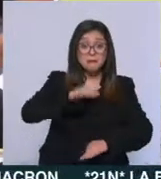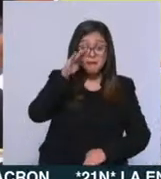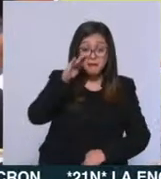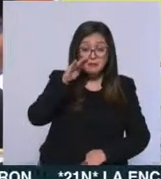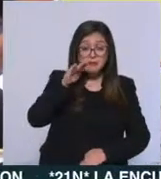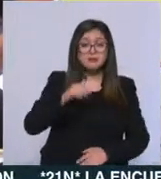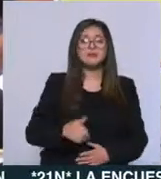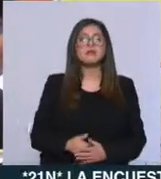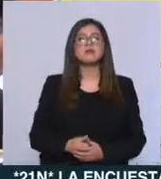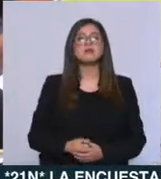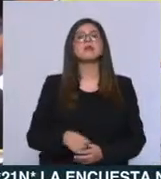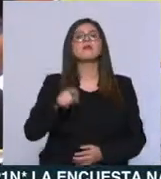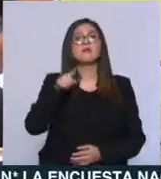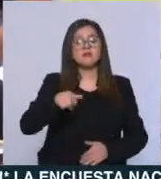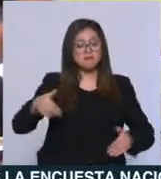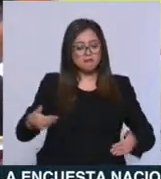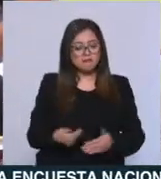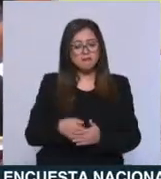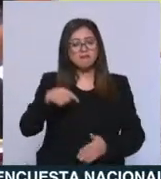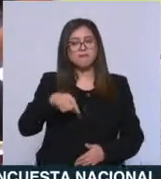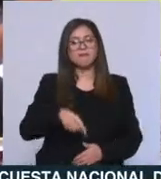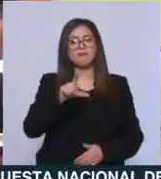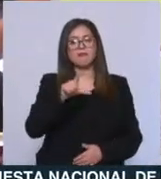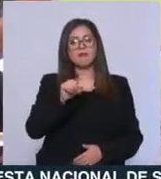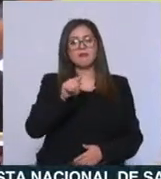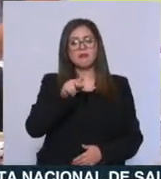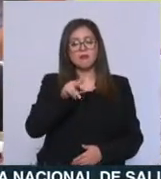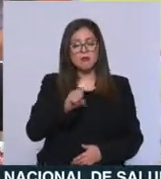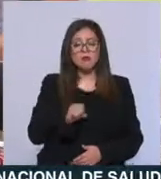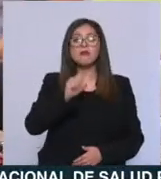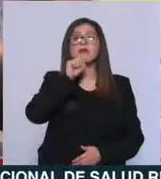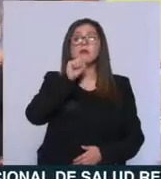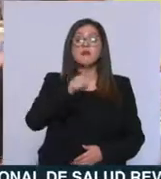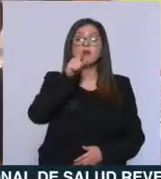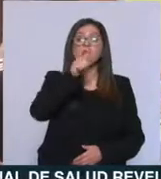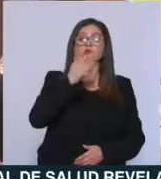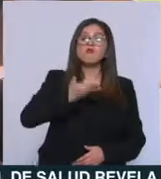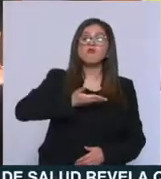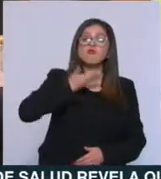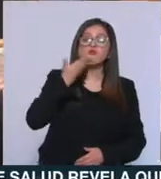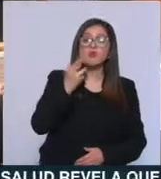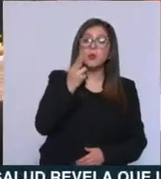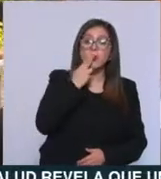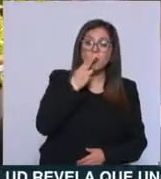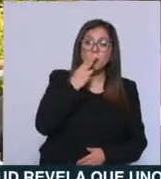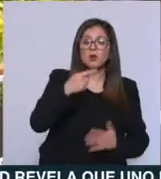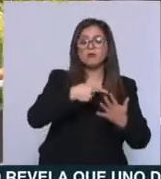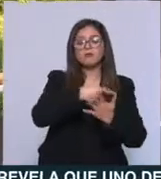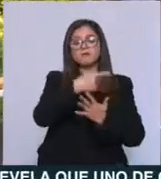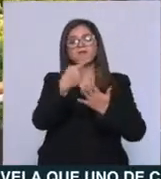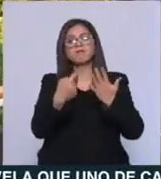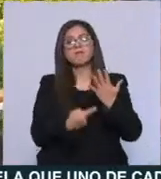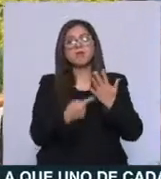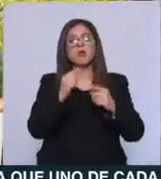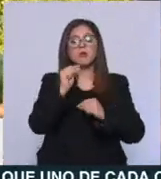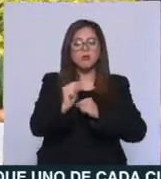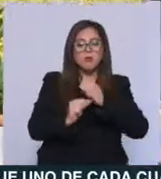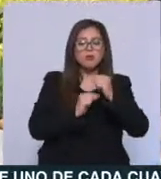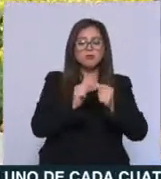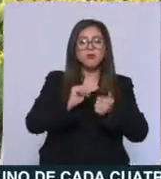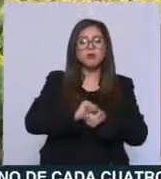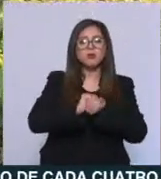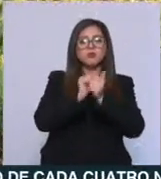además, bueno, son latinos, si fuman, pues todos estos son factores que se van asociando, o que si